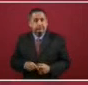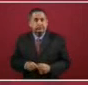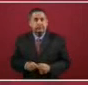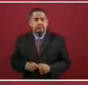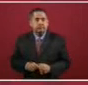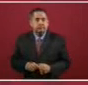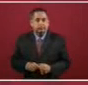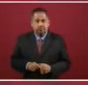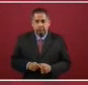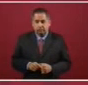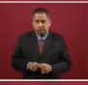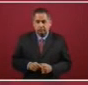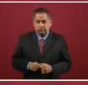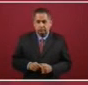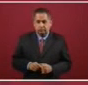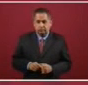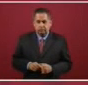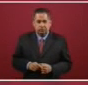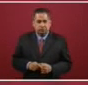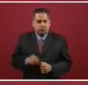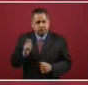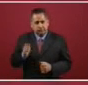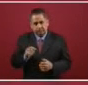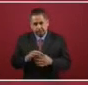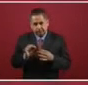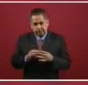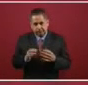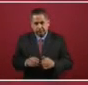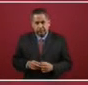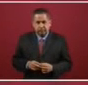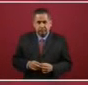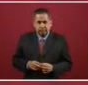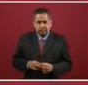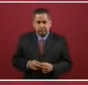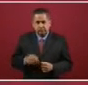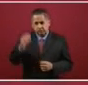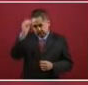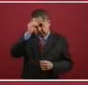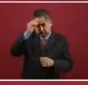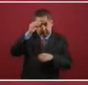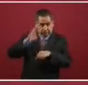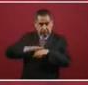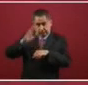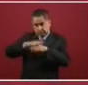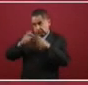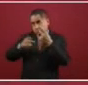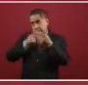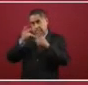hasta opinan más de la cuenta.